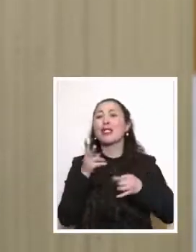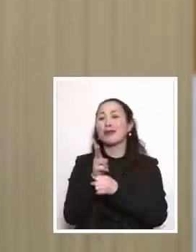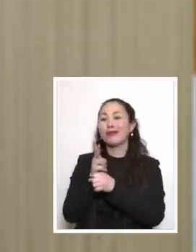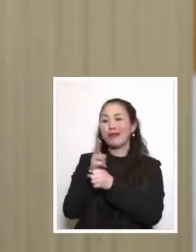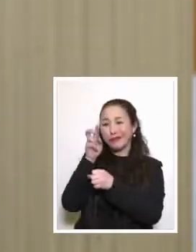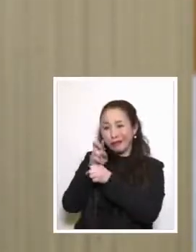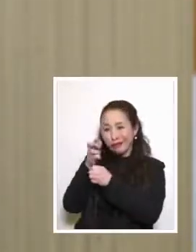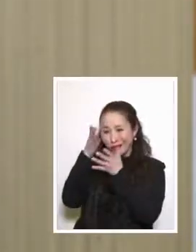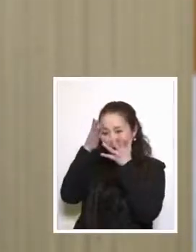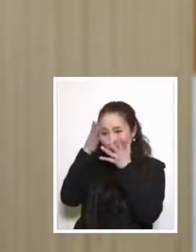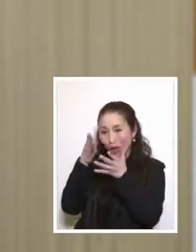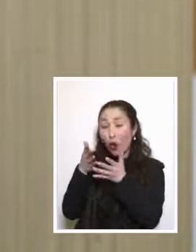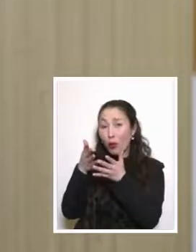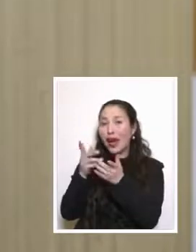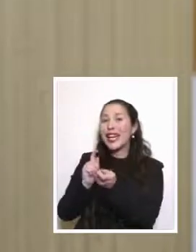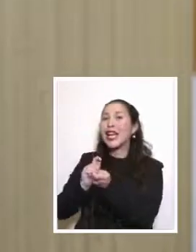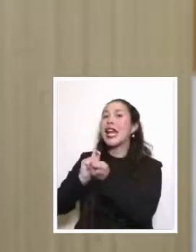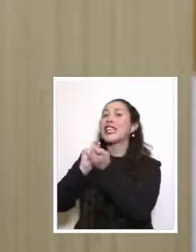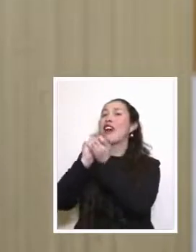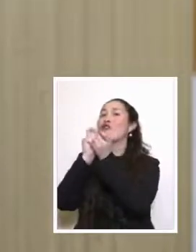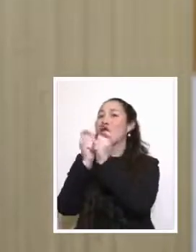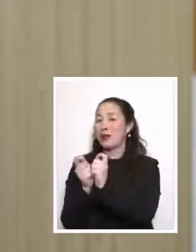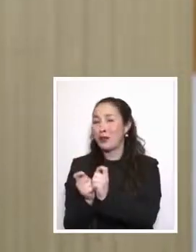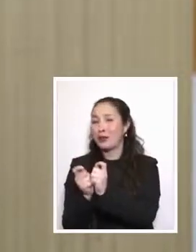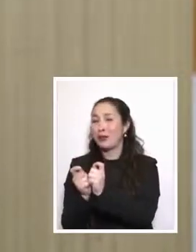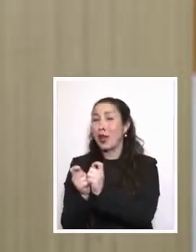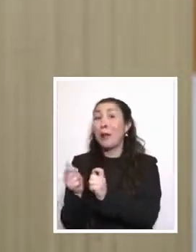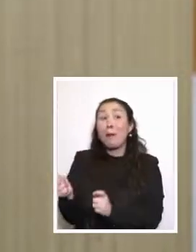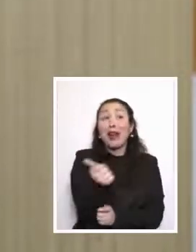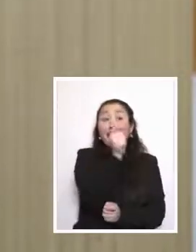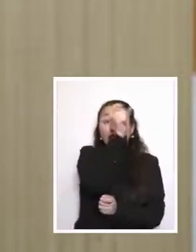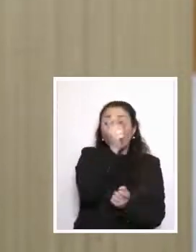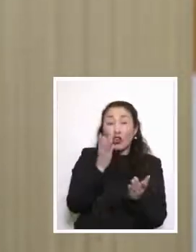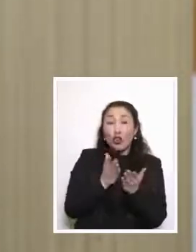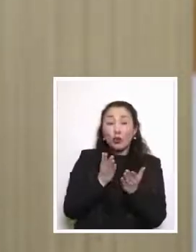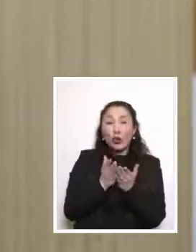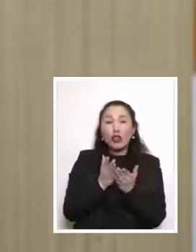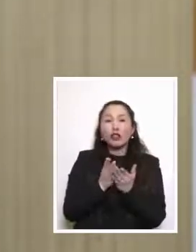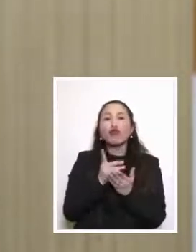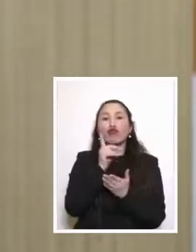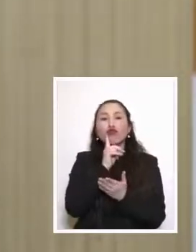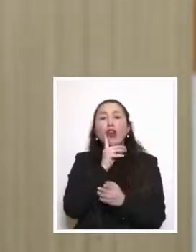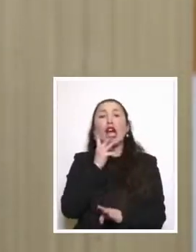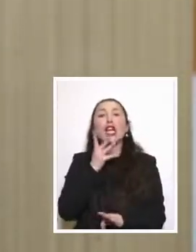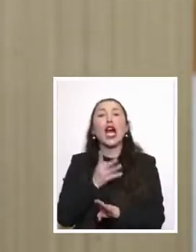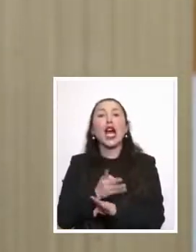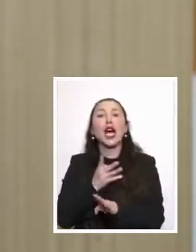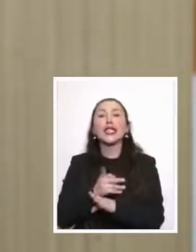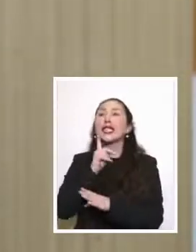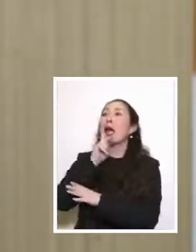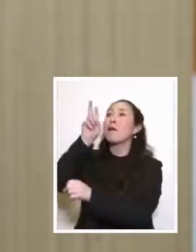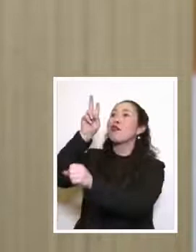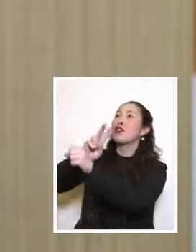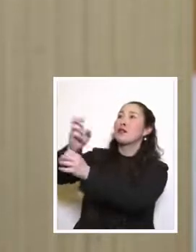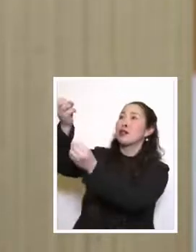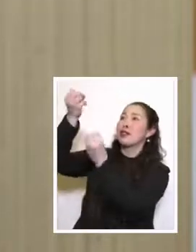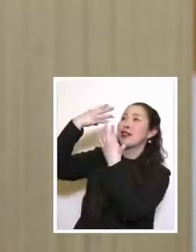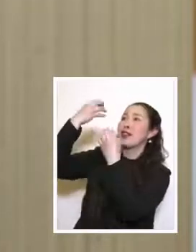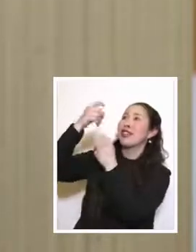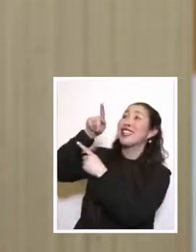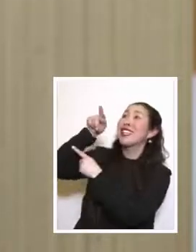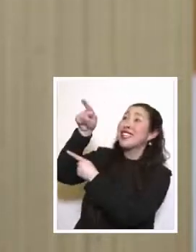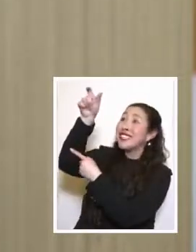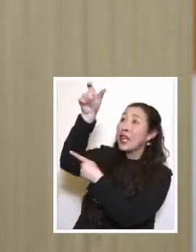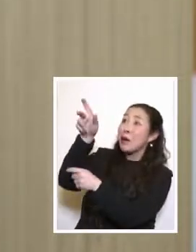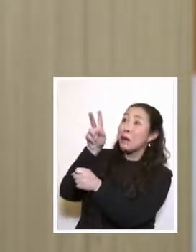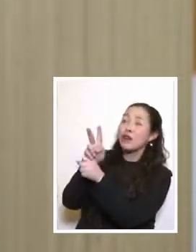de transformación, para que todos y todas las estudiantes cuenten con esos profesores, maestros, que